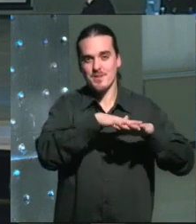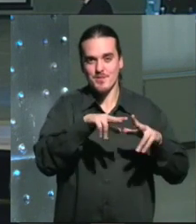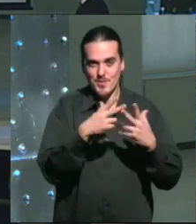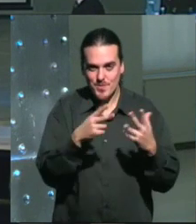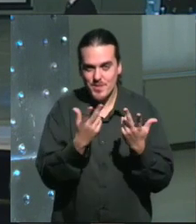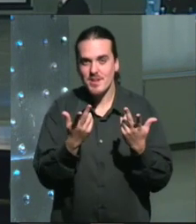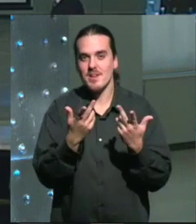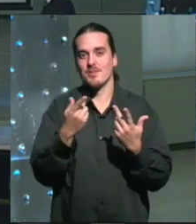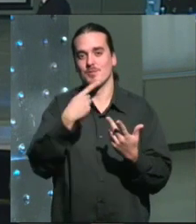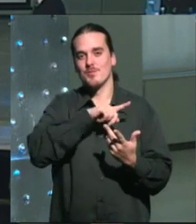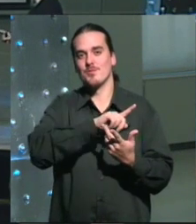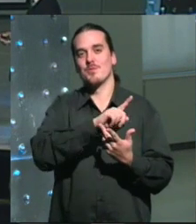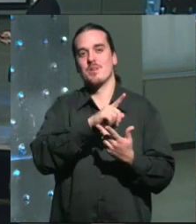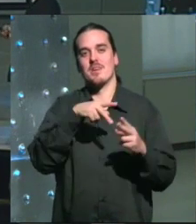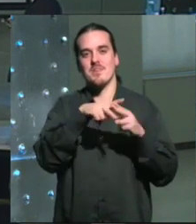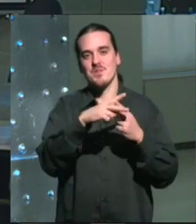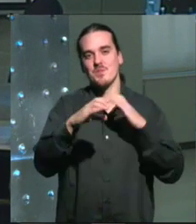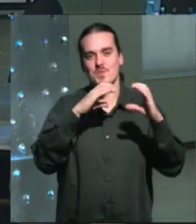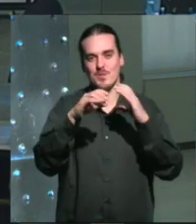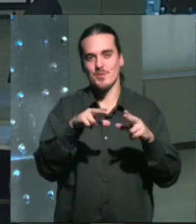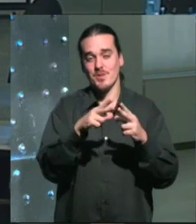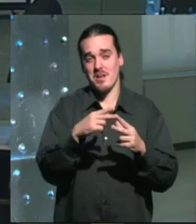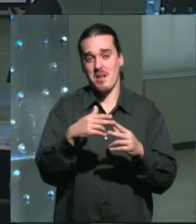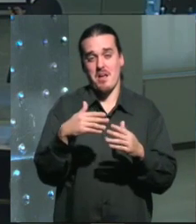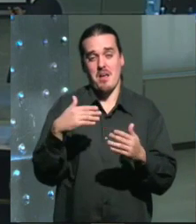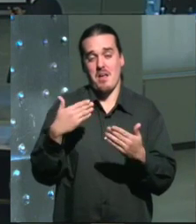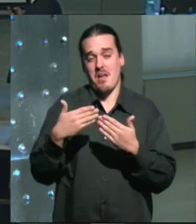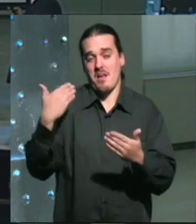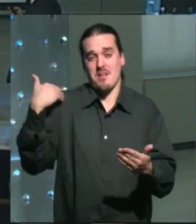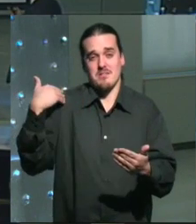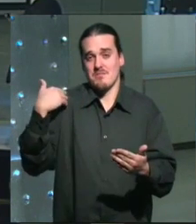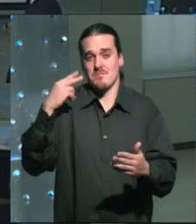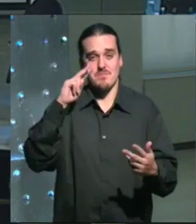que jamás se había visto en la historia. No se equivocaba.